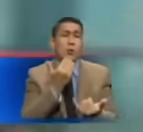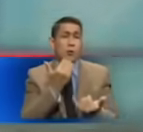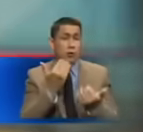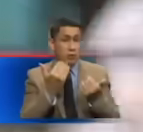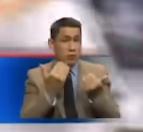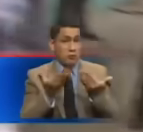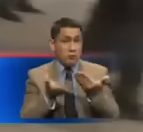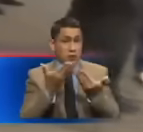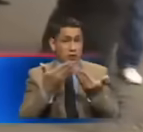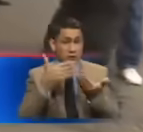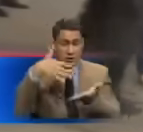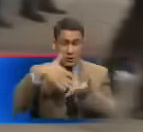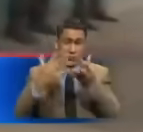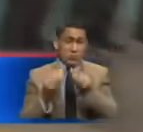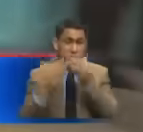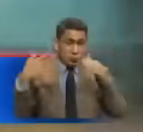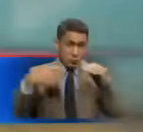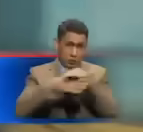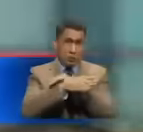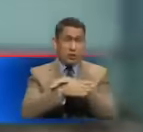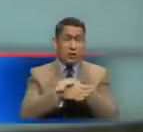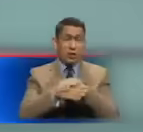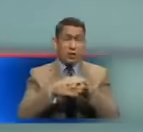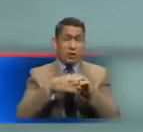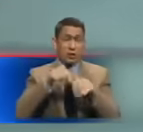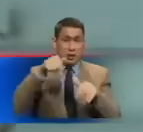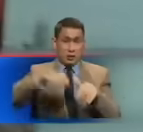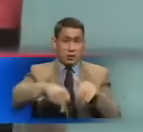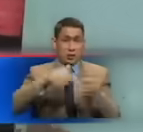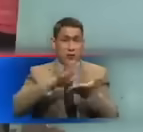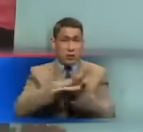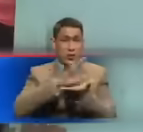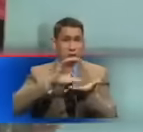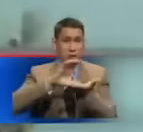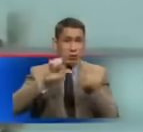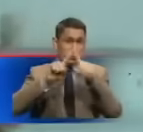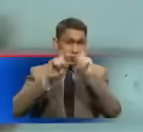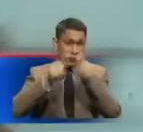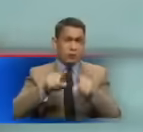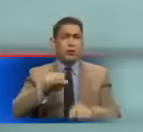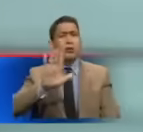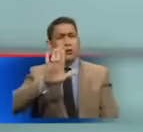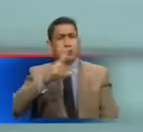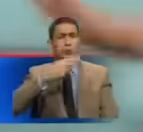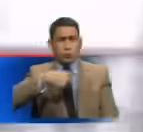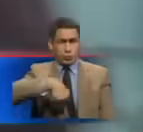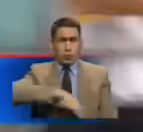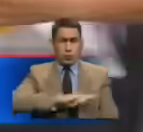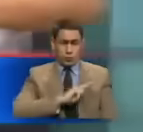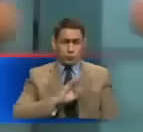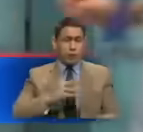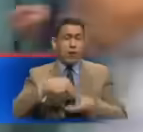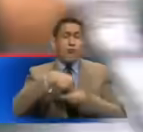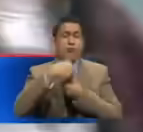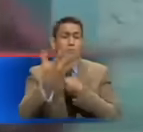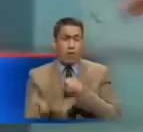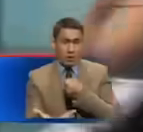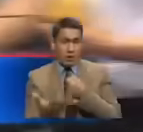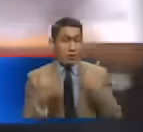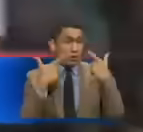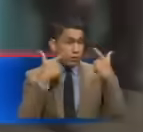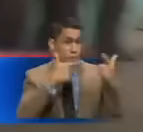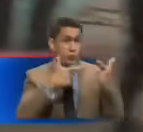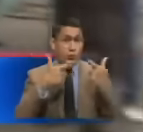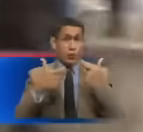accesible para también la confianza de los padres de familia? Así es, se está brindando seguridad al ingreso y a la salida de los